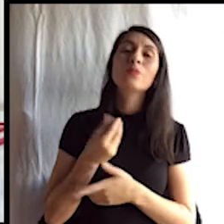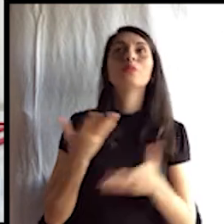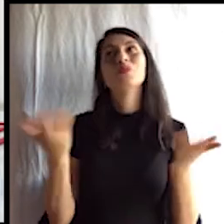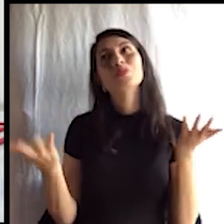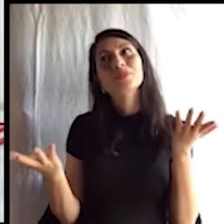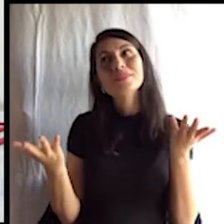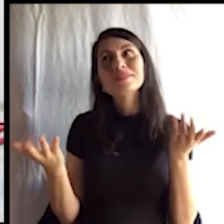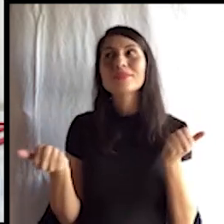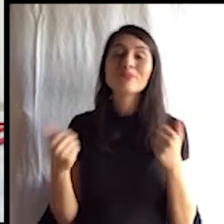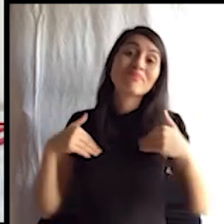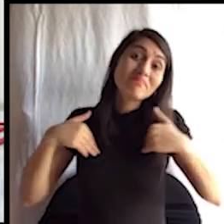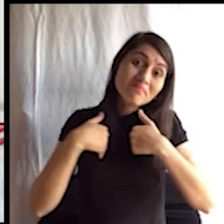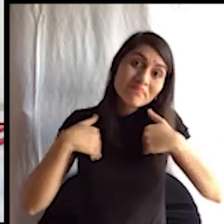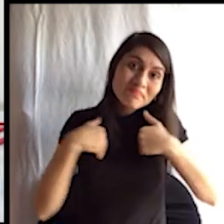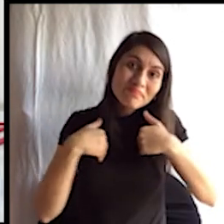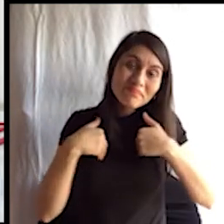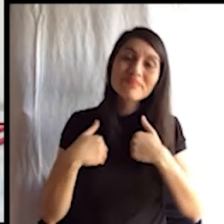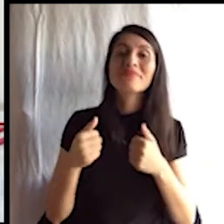animal,